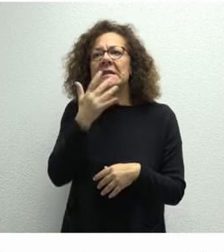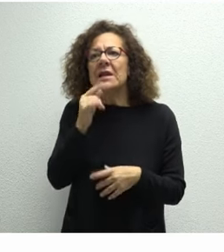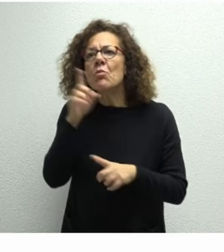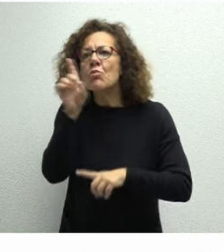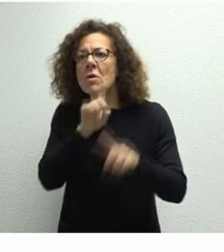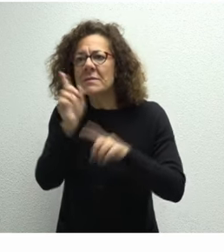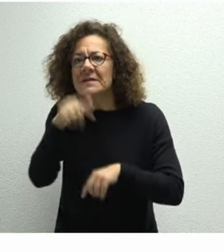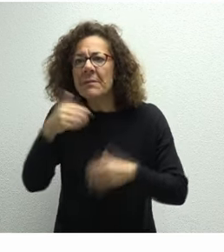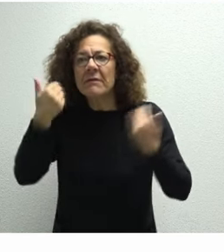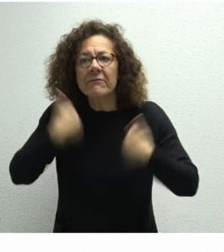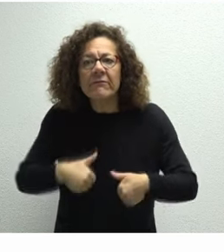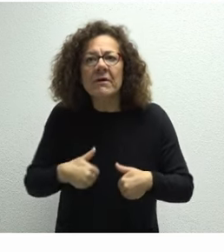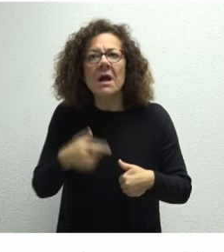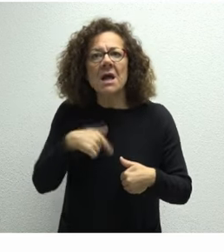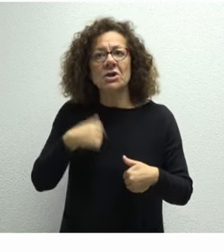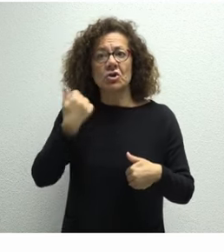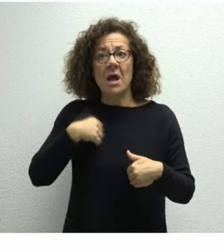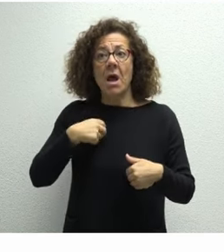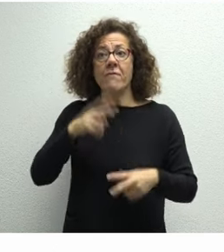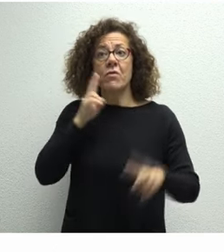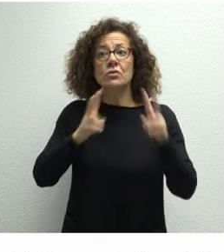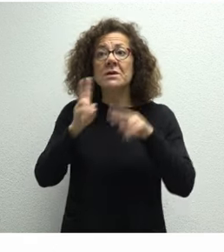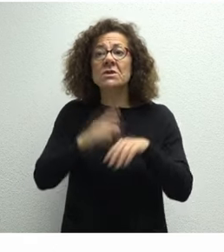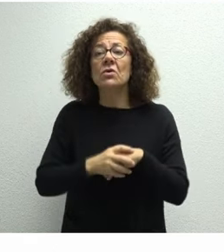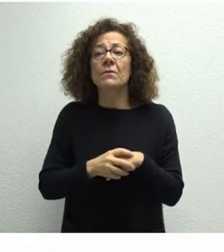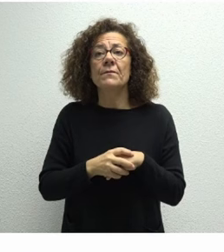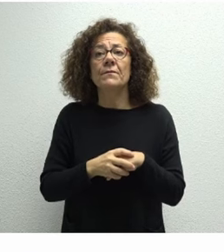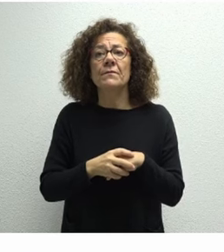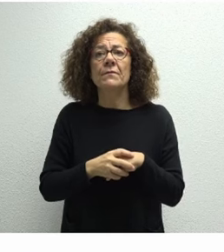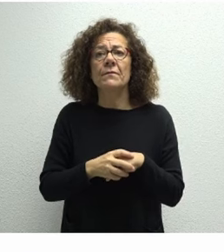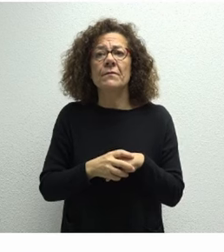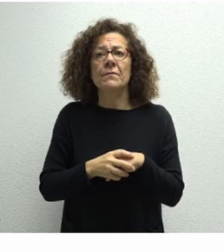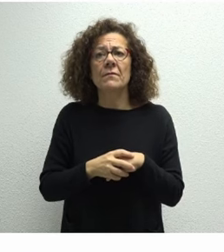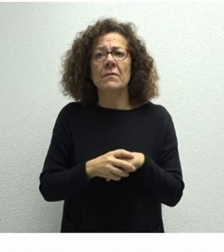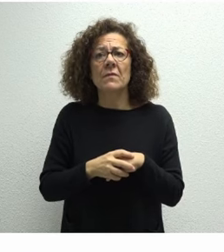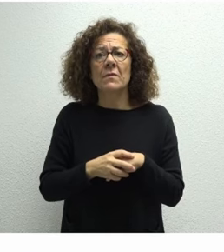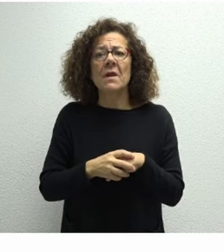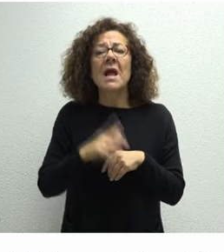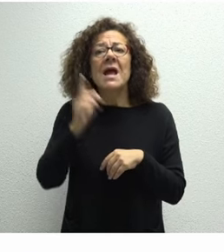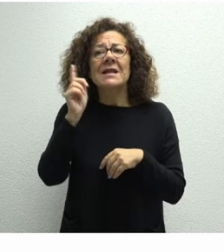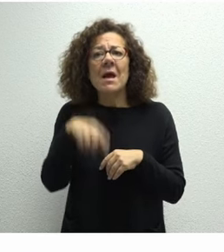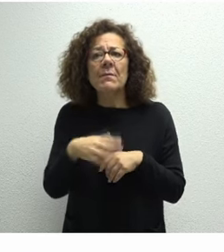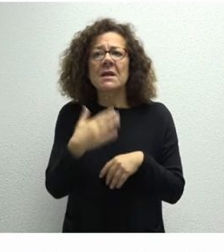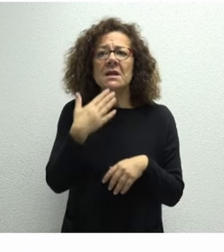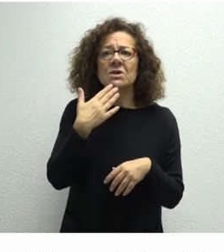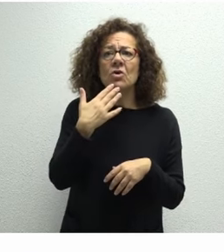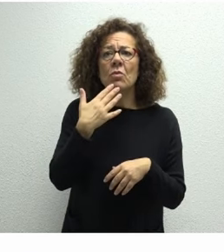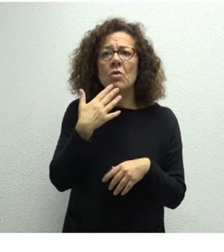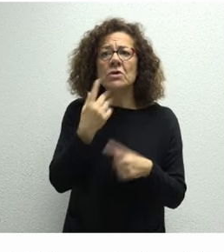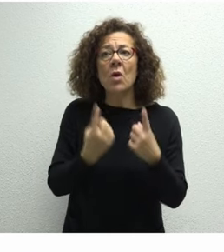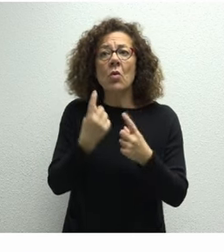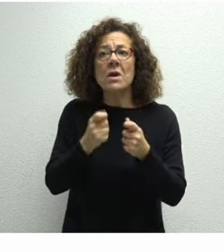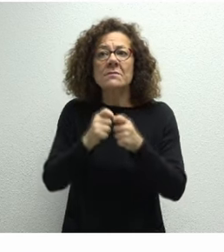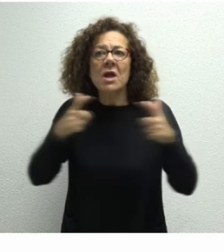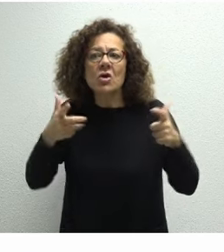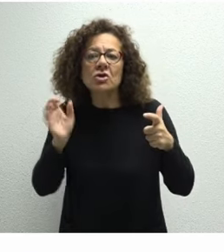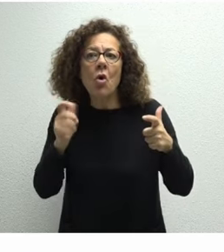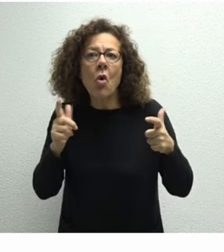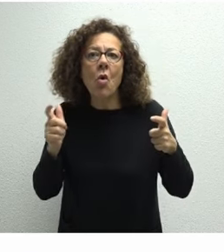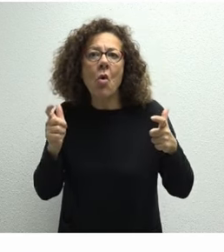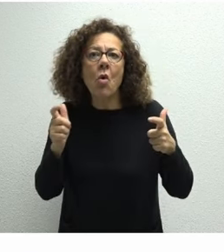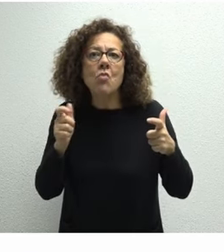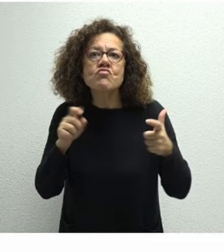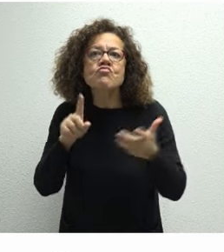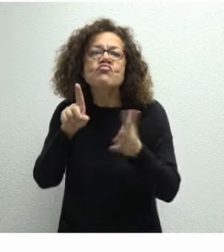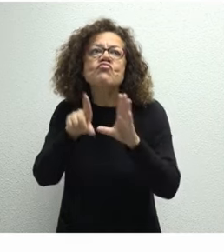e es lo que hemos visto y Ah y a veces suelen ser como muestras muy menores o muestras como muy